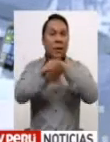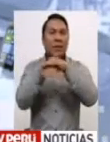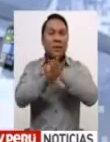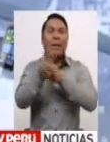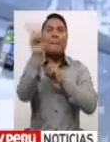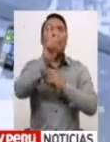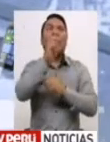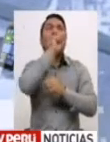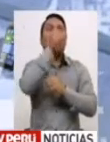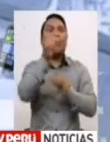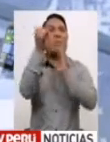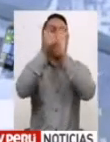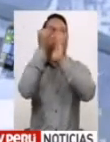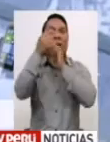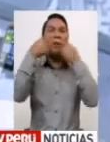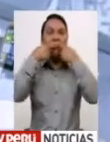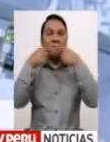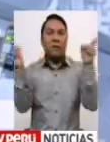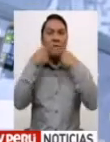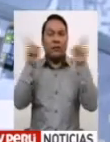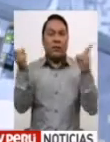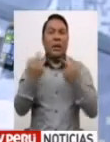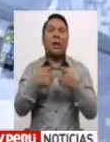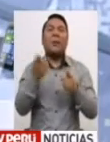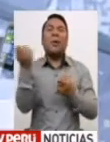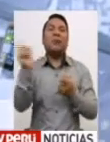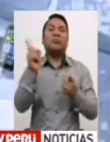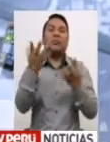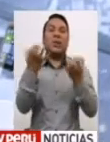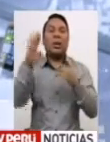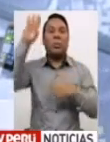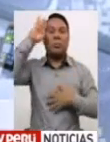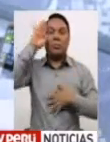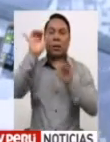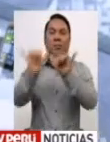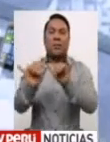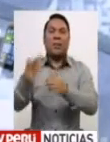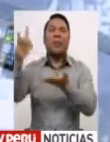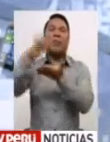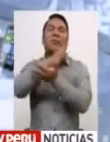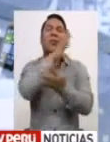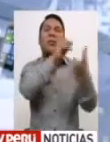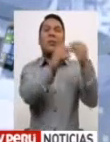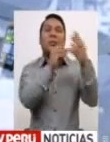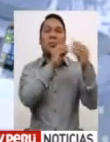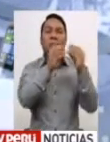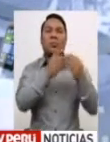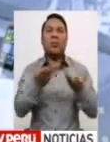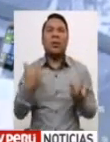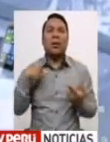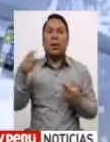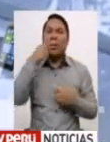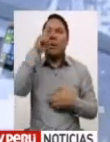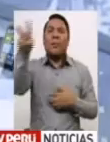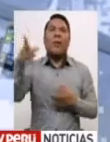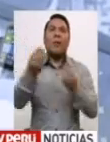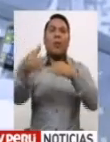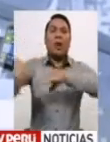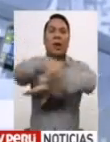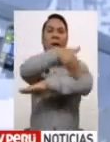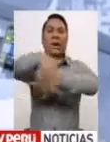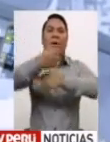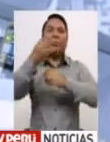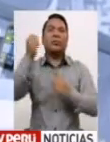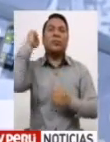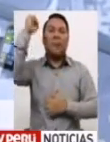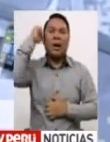venezolana, polarizada hasta sus máximos extremos, y hoy con la gente que salió masivamente a las calles a protestar contra el